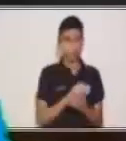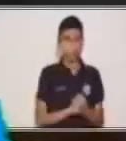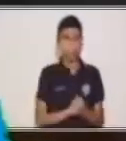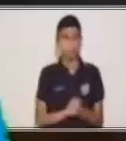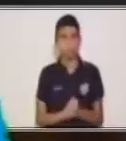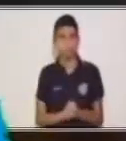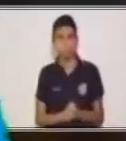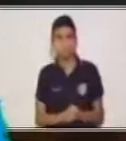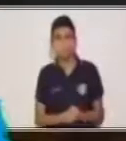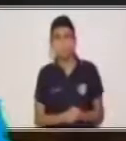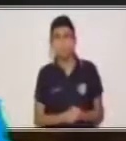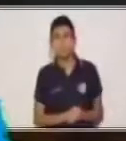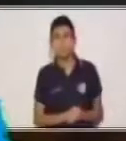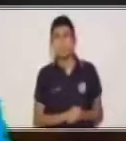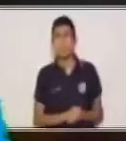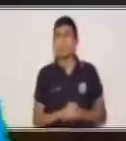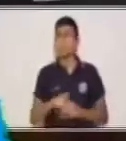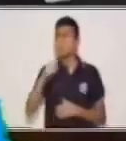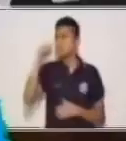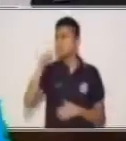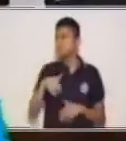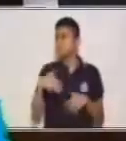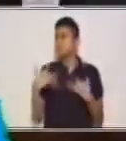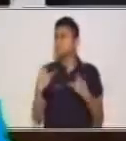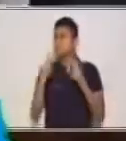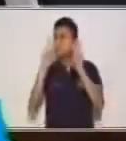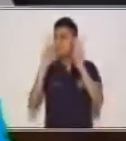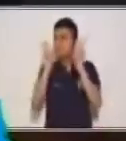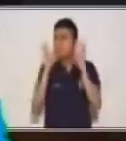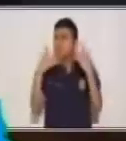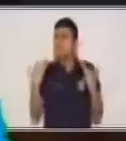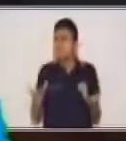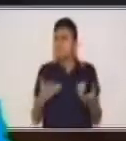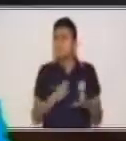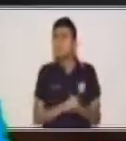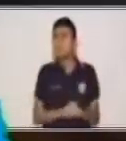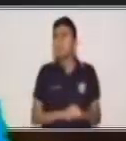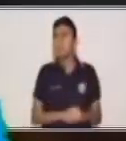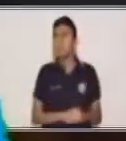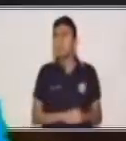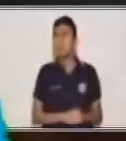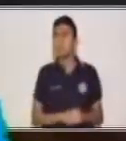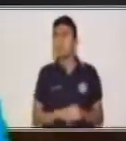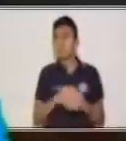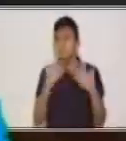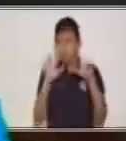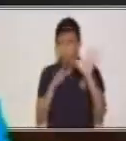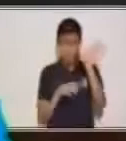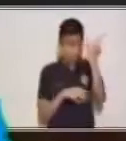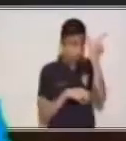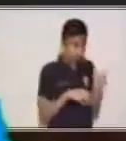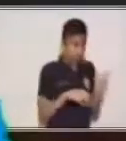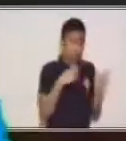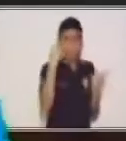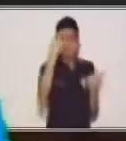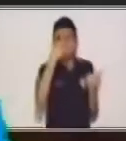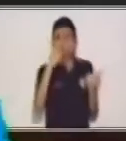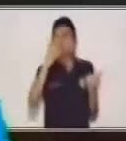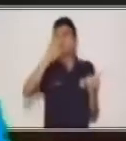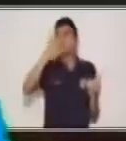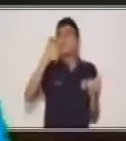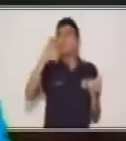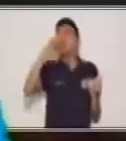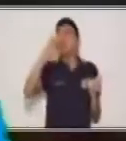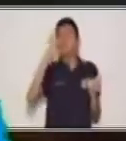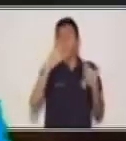Ahora vamos a platicar un poquito sobre el otro lado. Ya vimos aquí todos los tipos de sujetos que podían